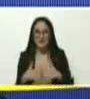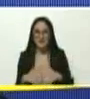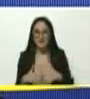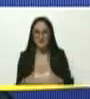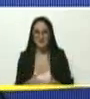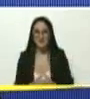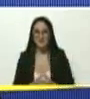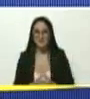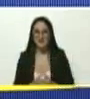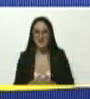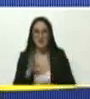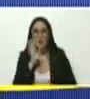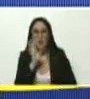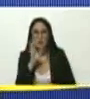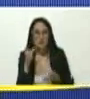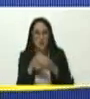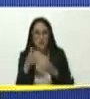Una mafia corrupta